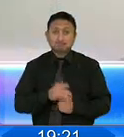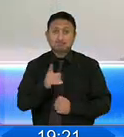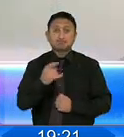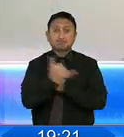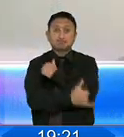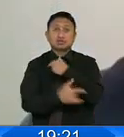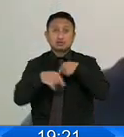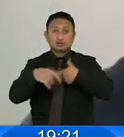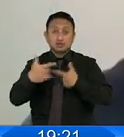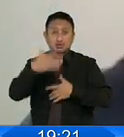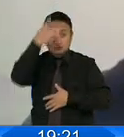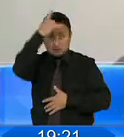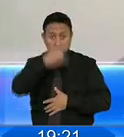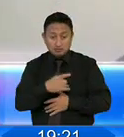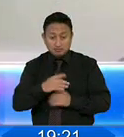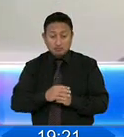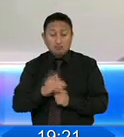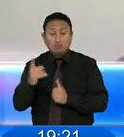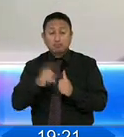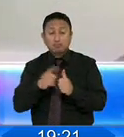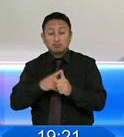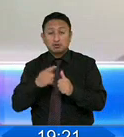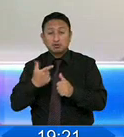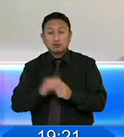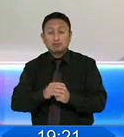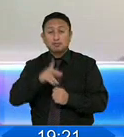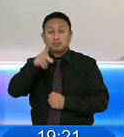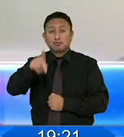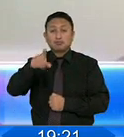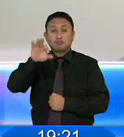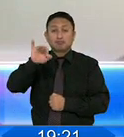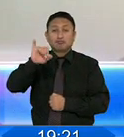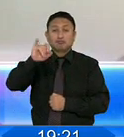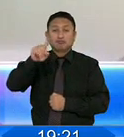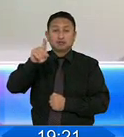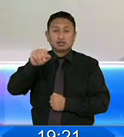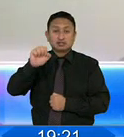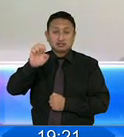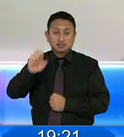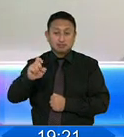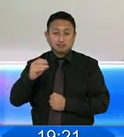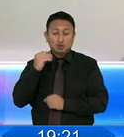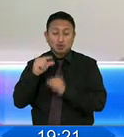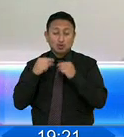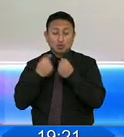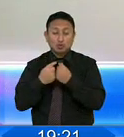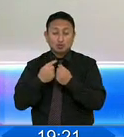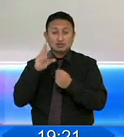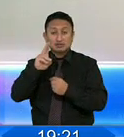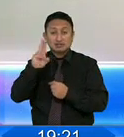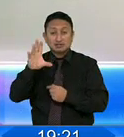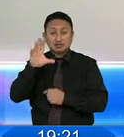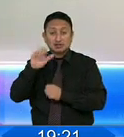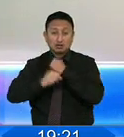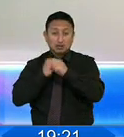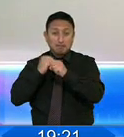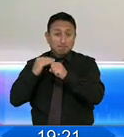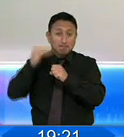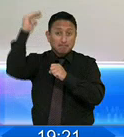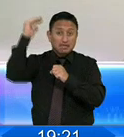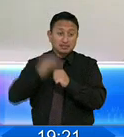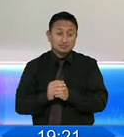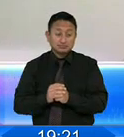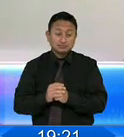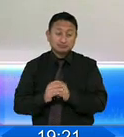decidido priorizar la vacuna de Pfizer para los grupos etarios mayores de 65 y utilizar más bien la vacuna